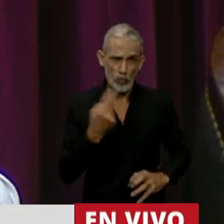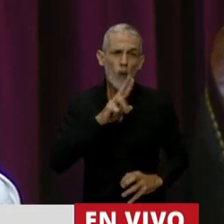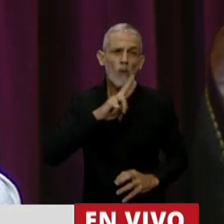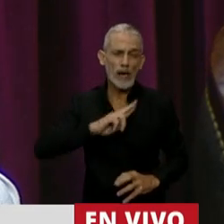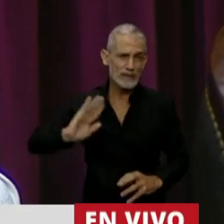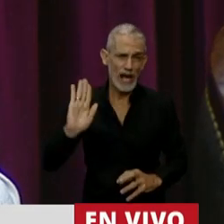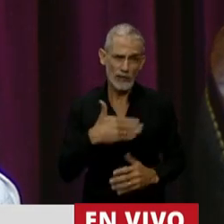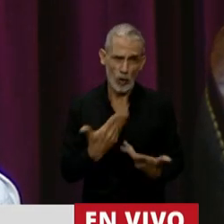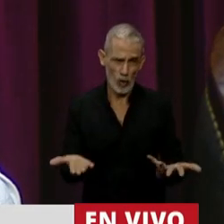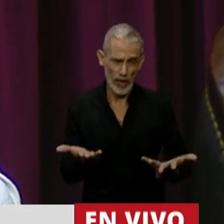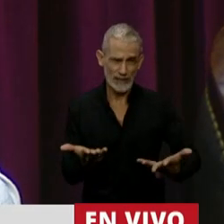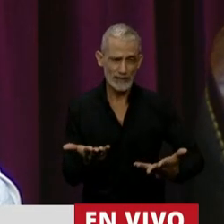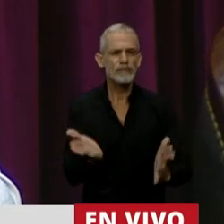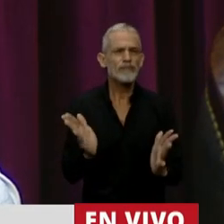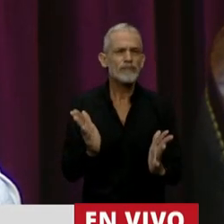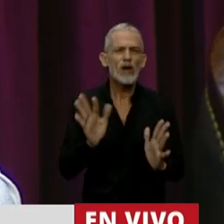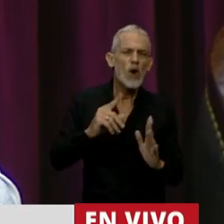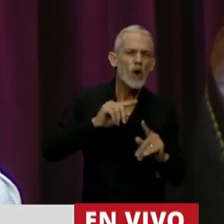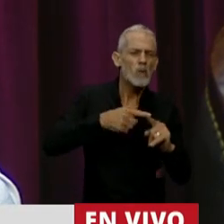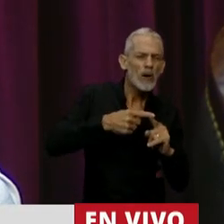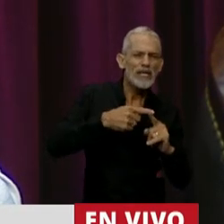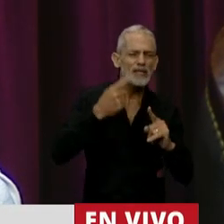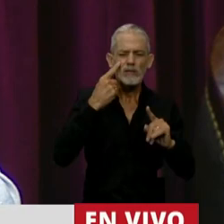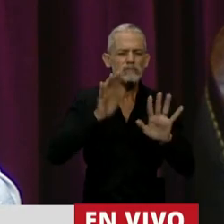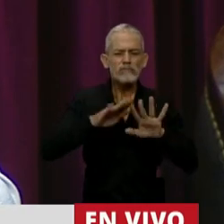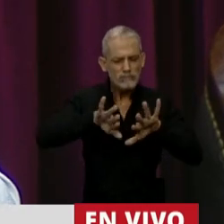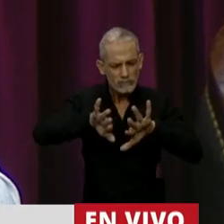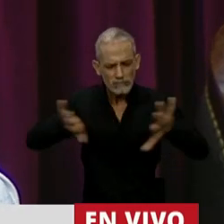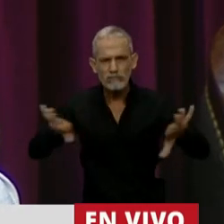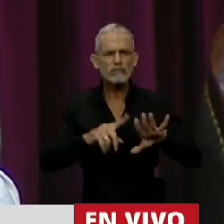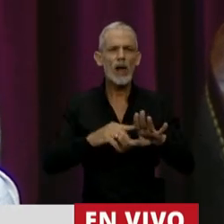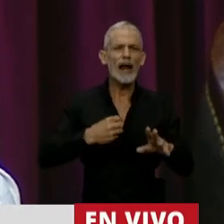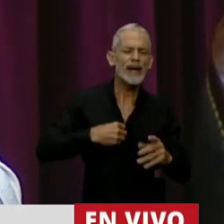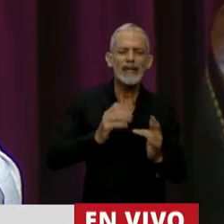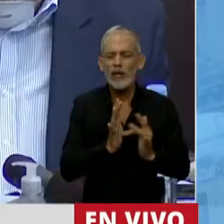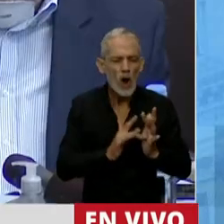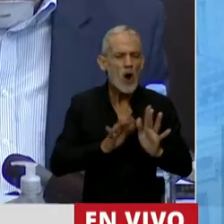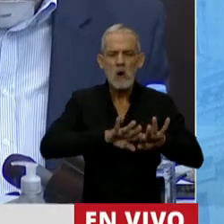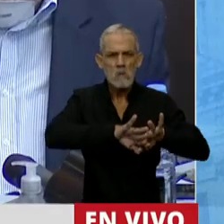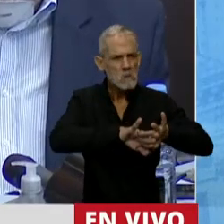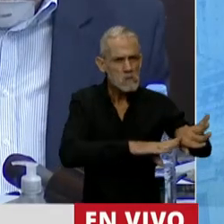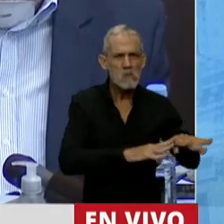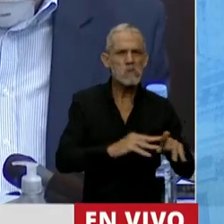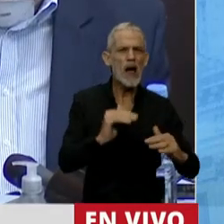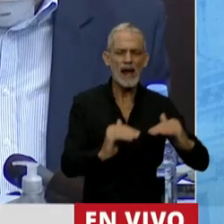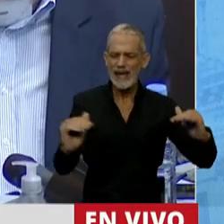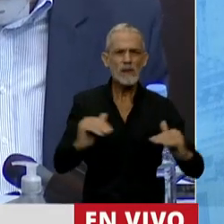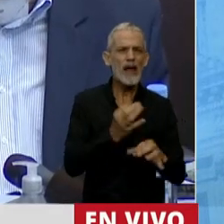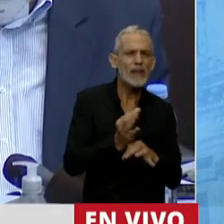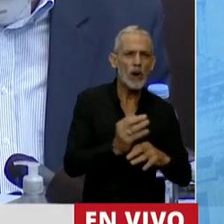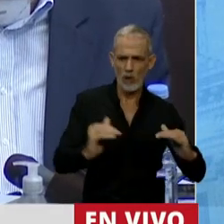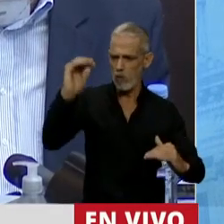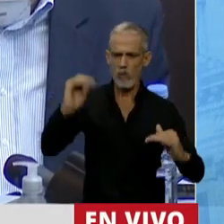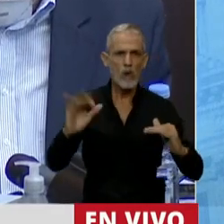mujeres, sin distinción de ideología, de creencia religiosa, de nivel de educación o de